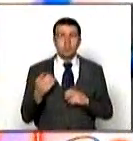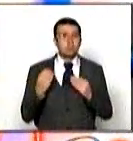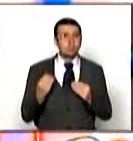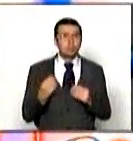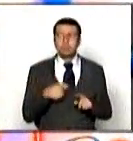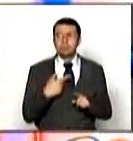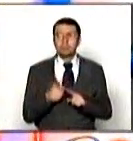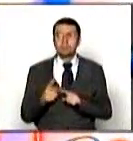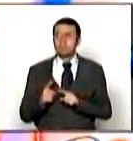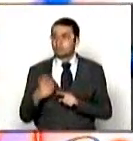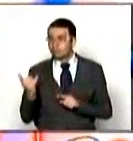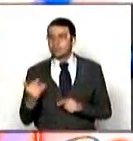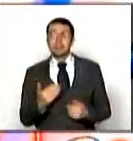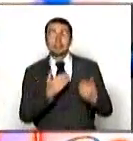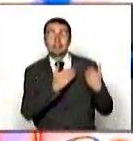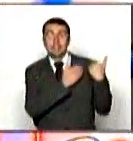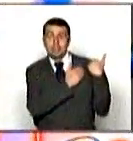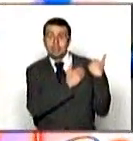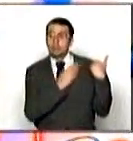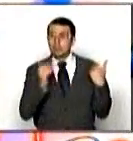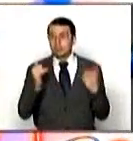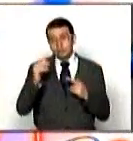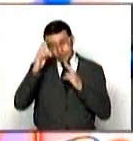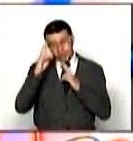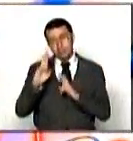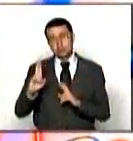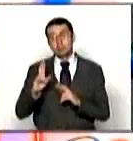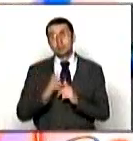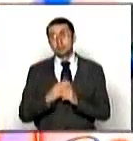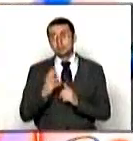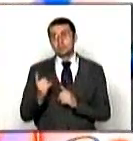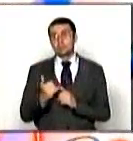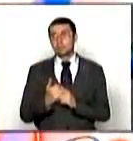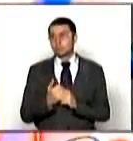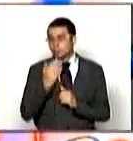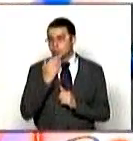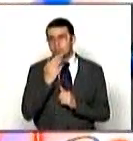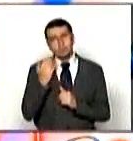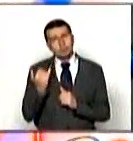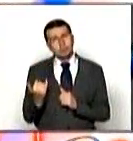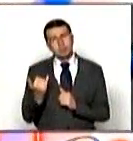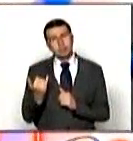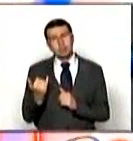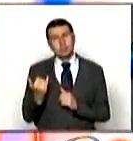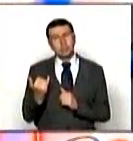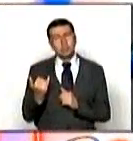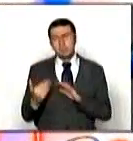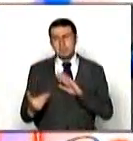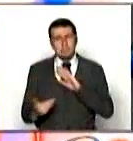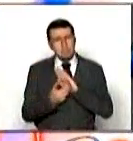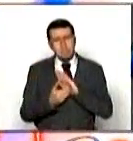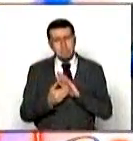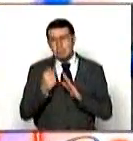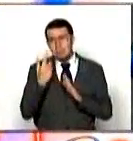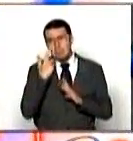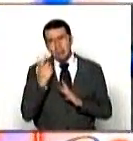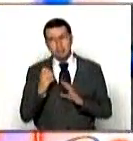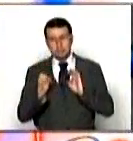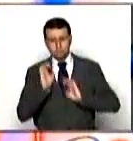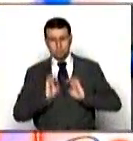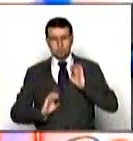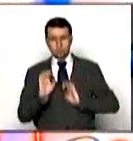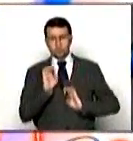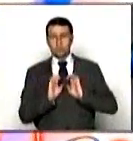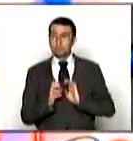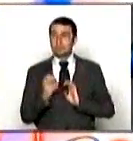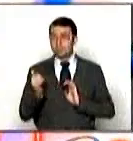células que son las que se encargan de dar esta respuesta. Lo que más ataca o lo que más afecta a nuestro sistema inmunológico y el de los niños, y